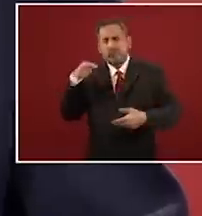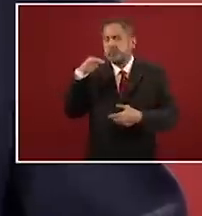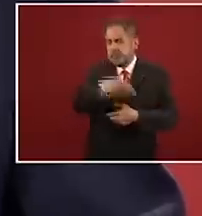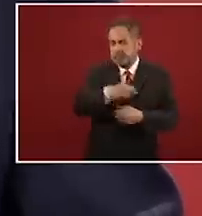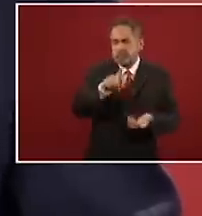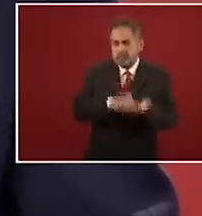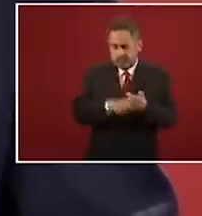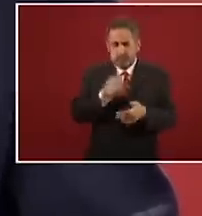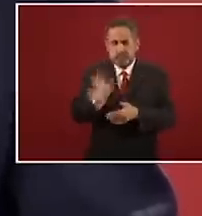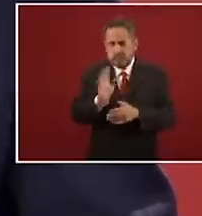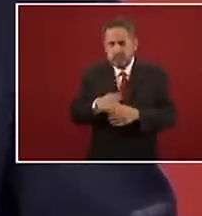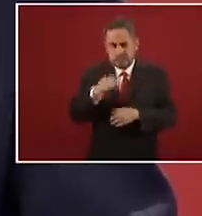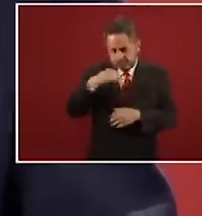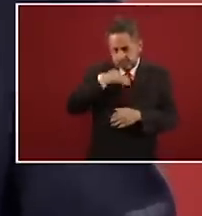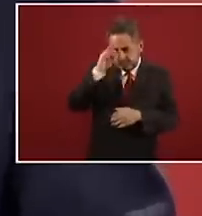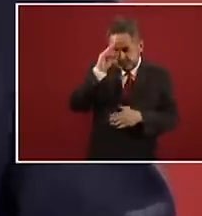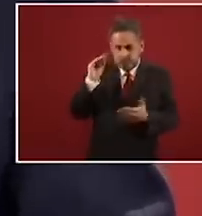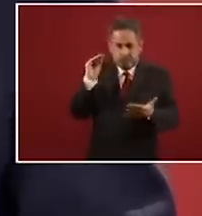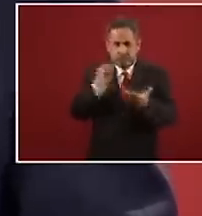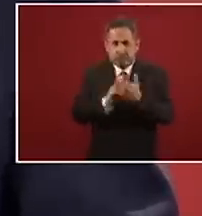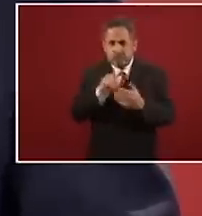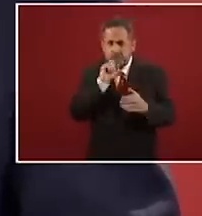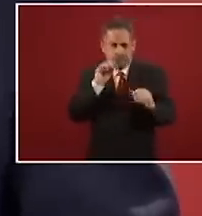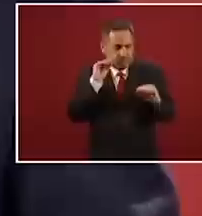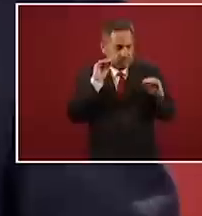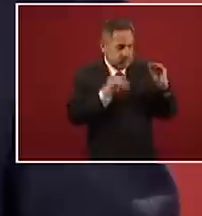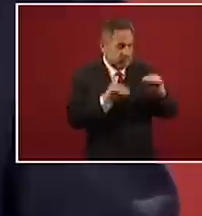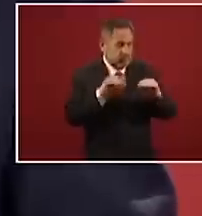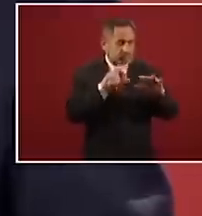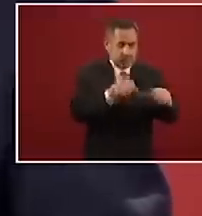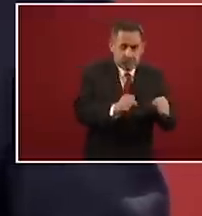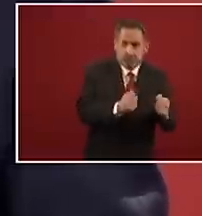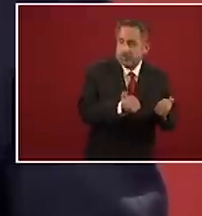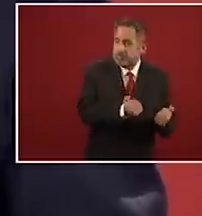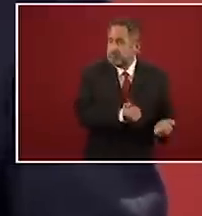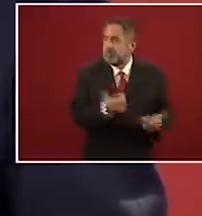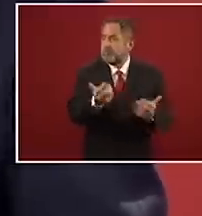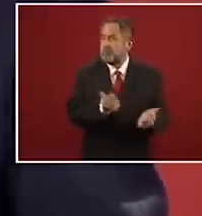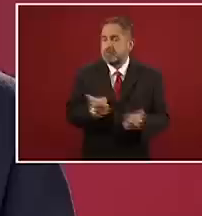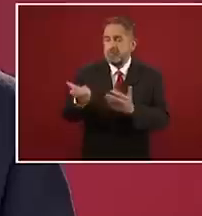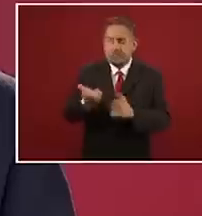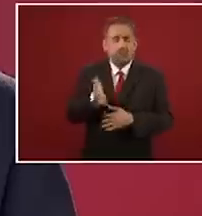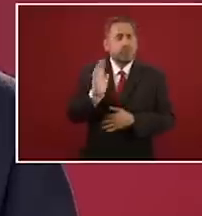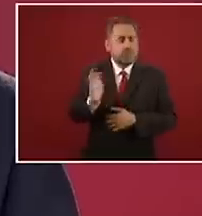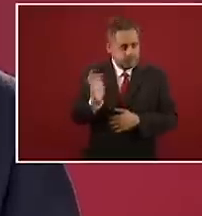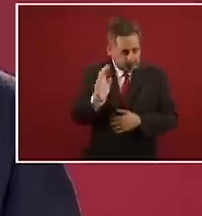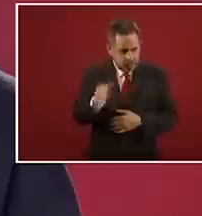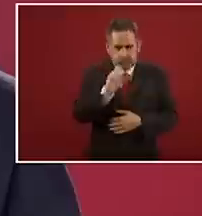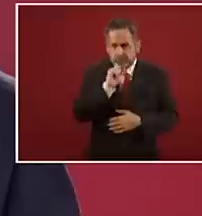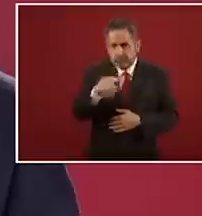industriales para ensamblar mercancías, sí, y